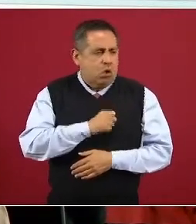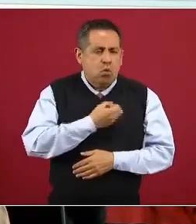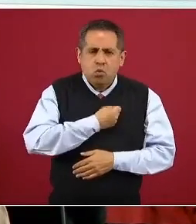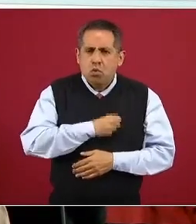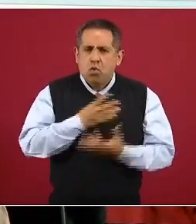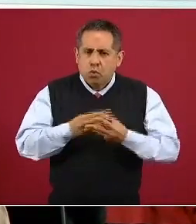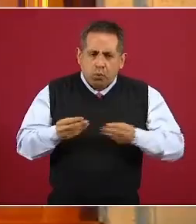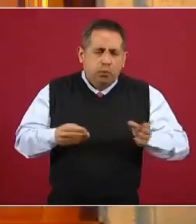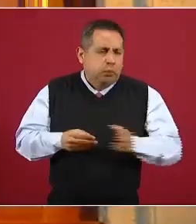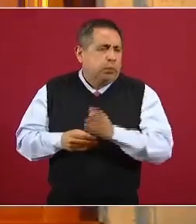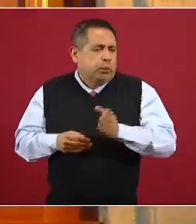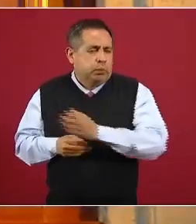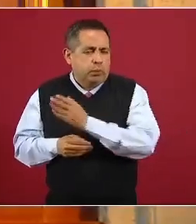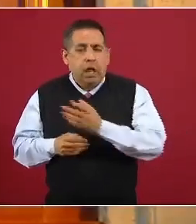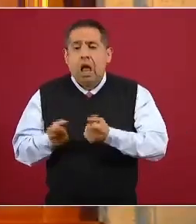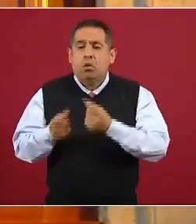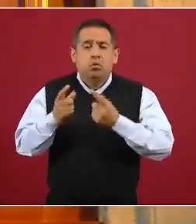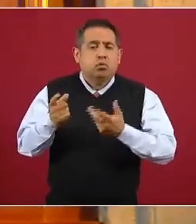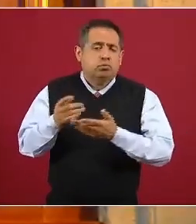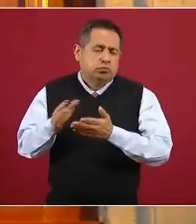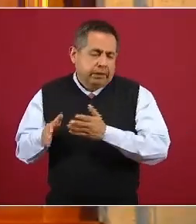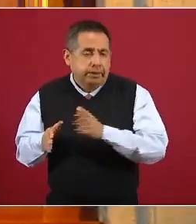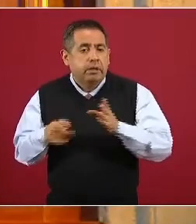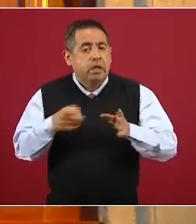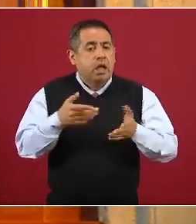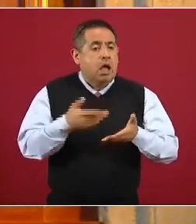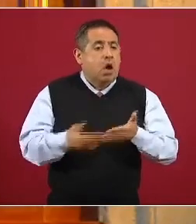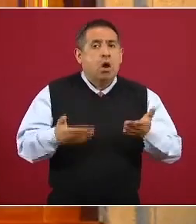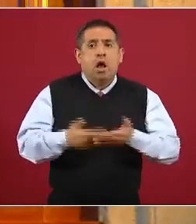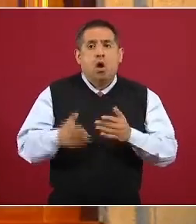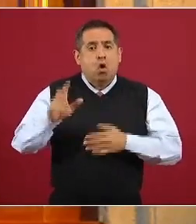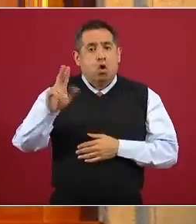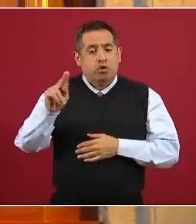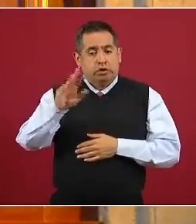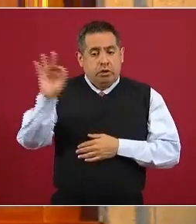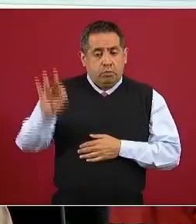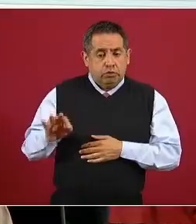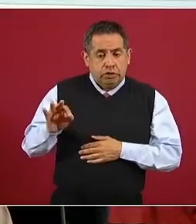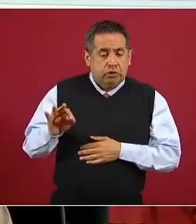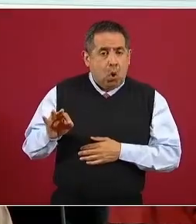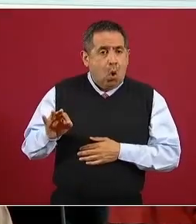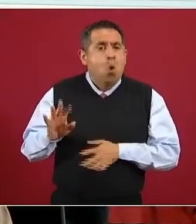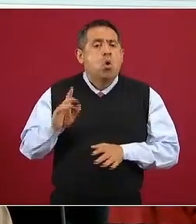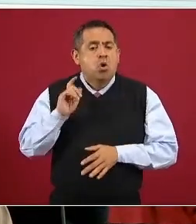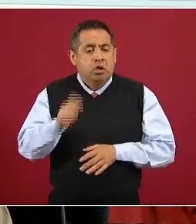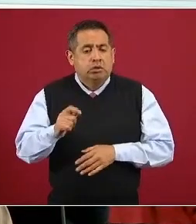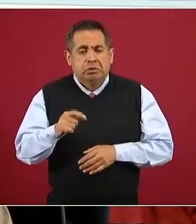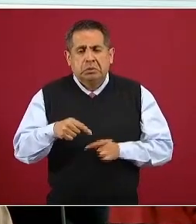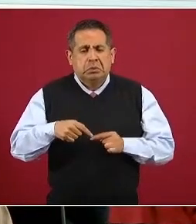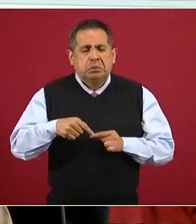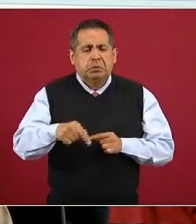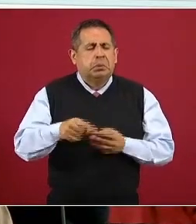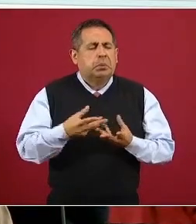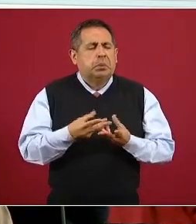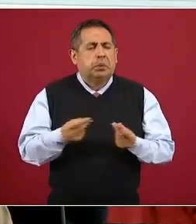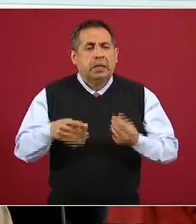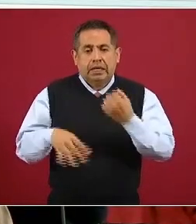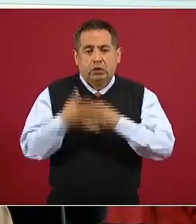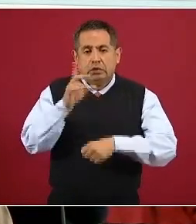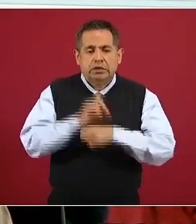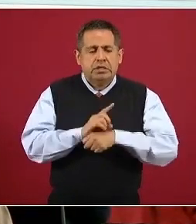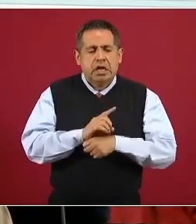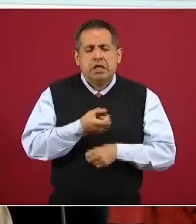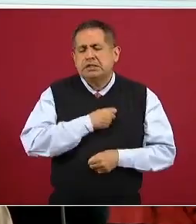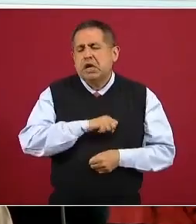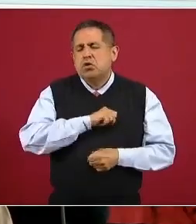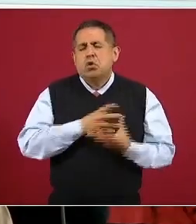en la mayor cantidad de las personas, 80% o más, resuelve en algunos días o en máximo 14 días.